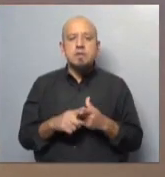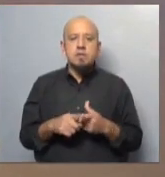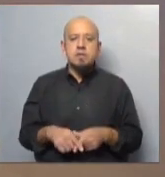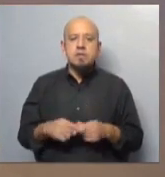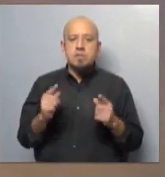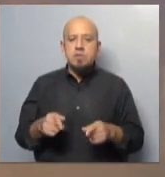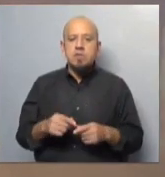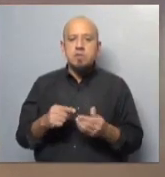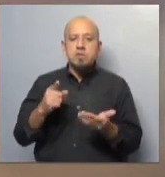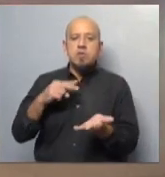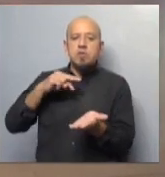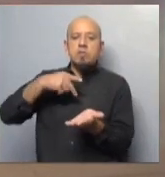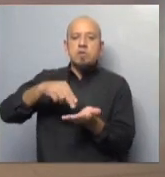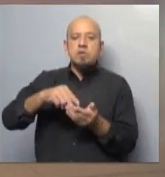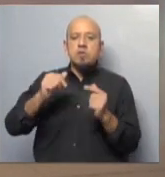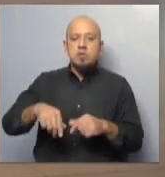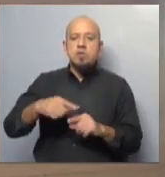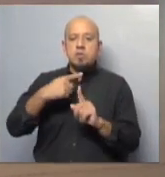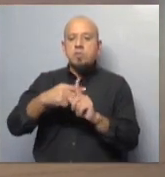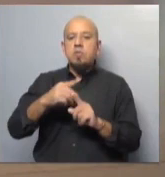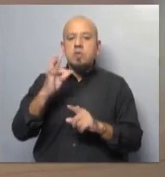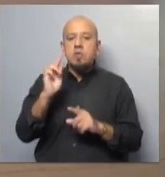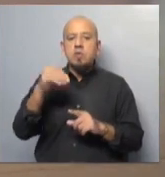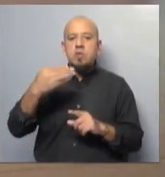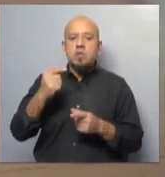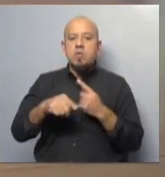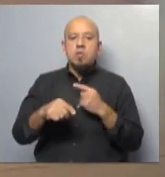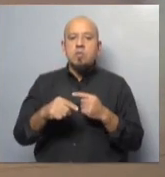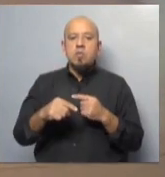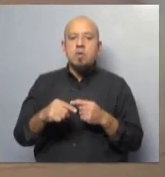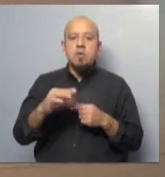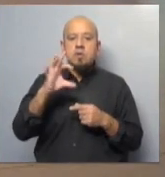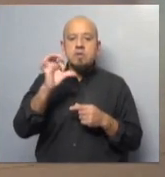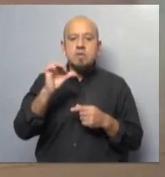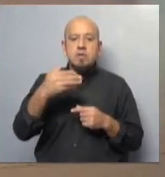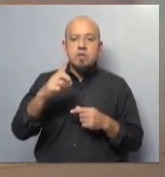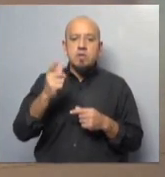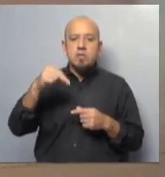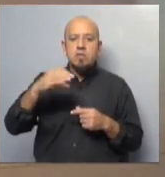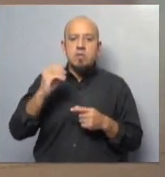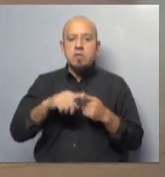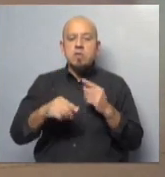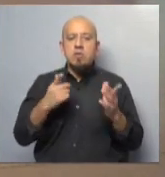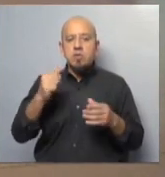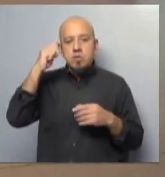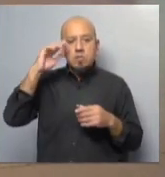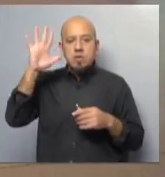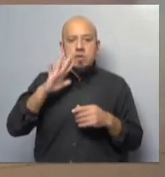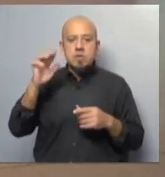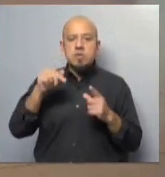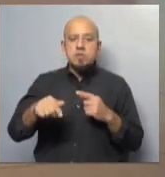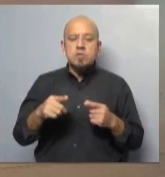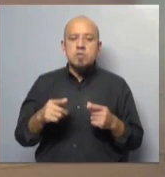pase sobre mi tumba es un texto, como bien decías, de Sergio Blanco, que sigue trabajando la línea de la autoficción, que es un género